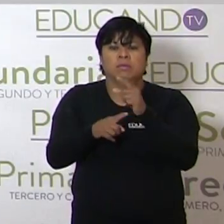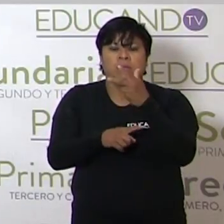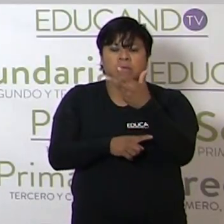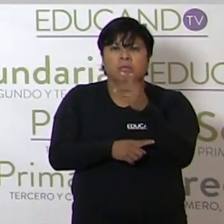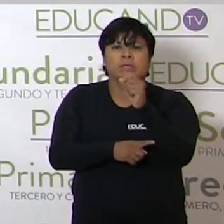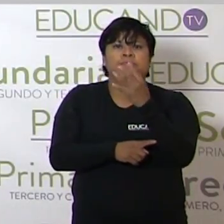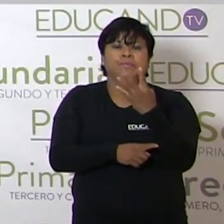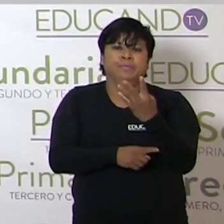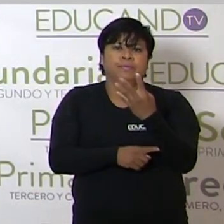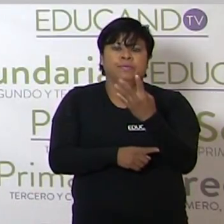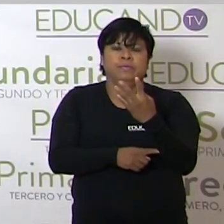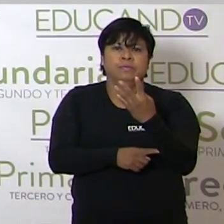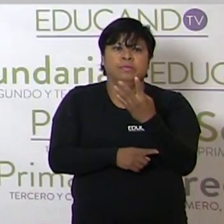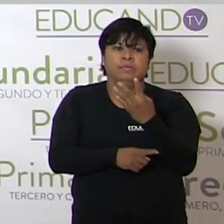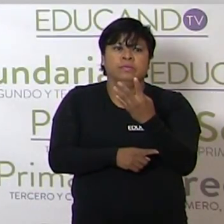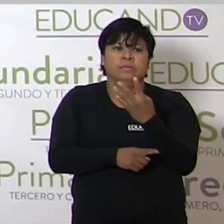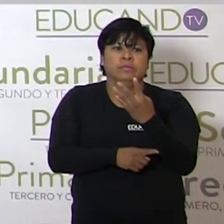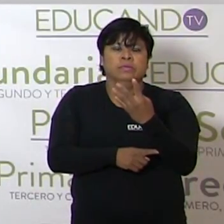24.